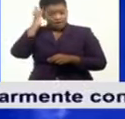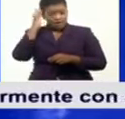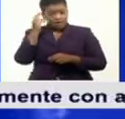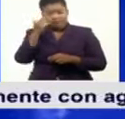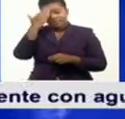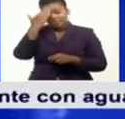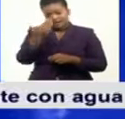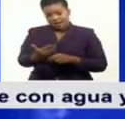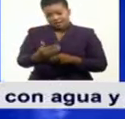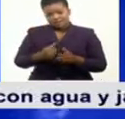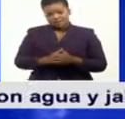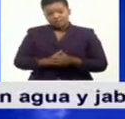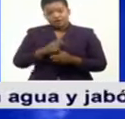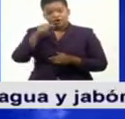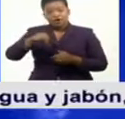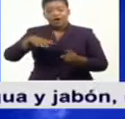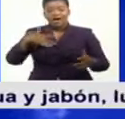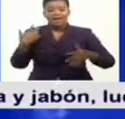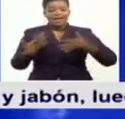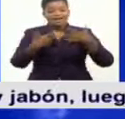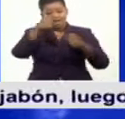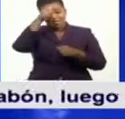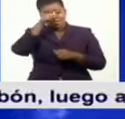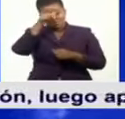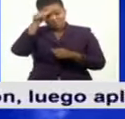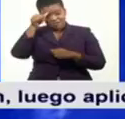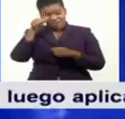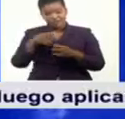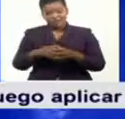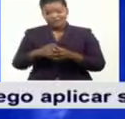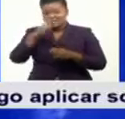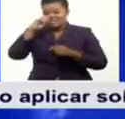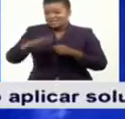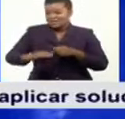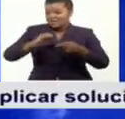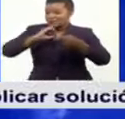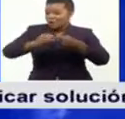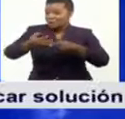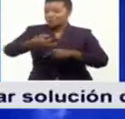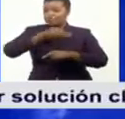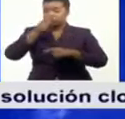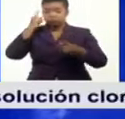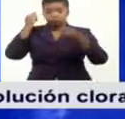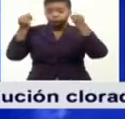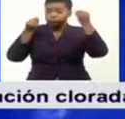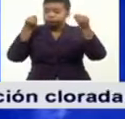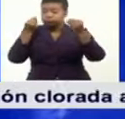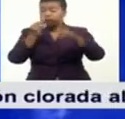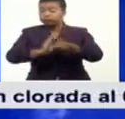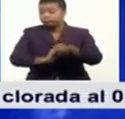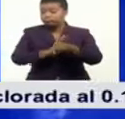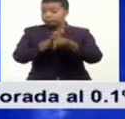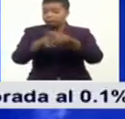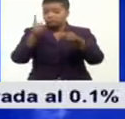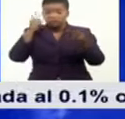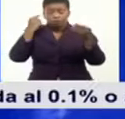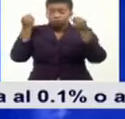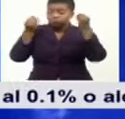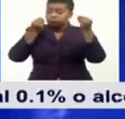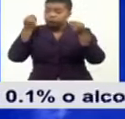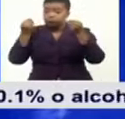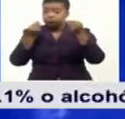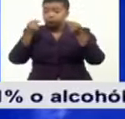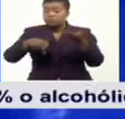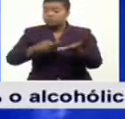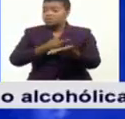Con la alegría de los domingos. Claro que sí. Hay Chamaquili. Hoy hay Chamaquili y está preocupado Chamaquili, doctor. Como él lo ha estado llamando siempre. En esta semana. Se